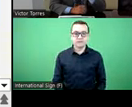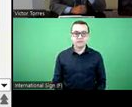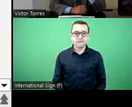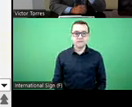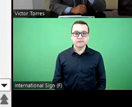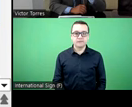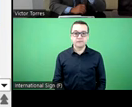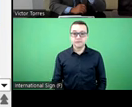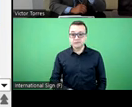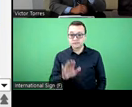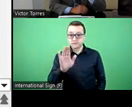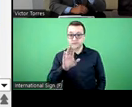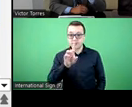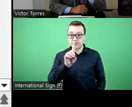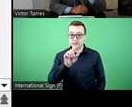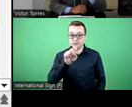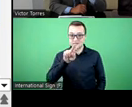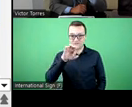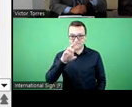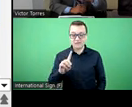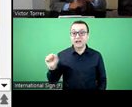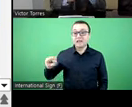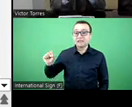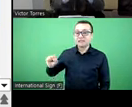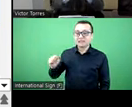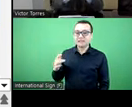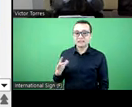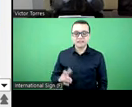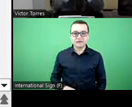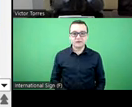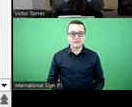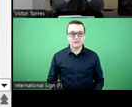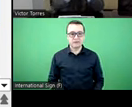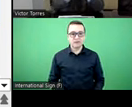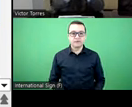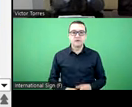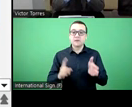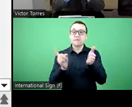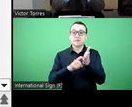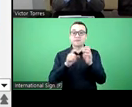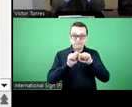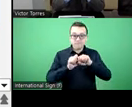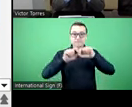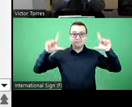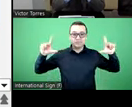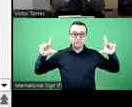David DeBroad, abrir el micrófono y poner la presentación en modo presentación.